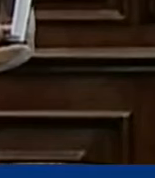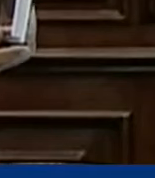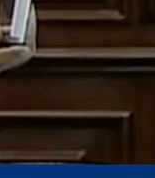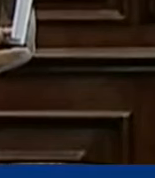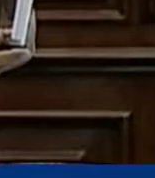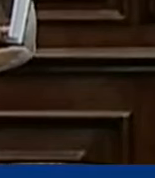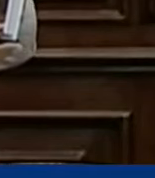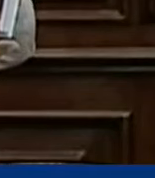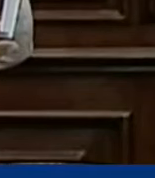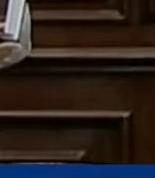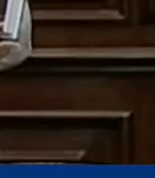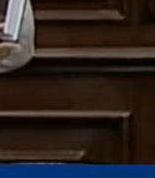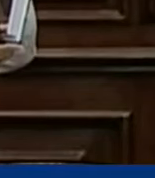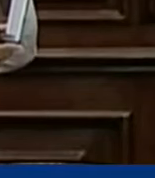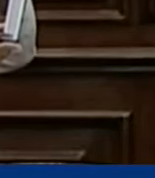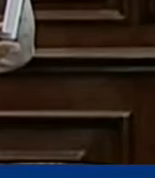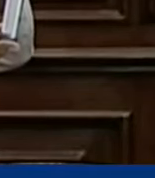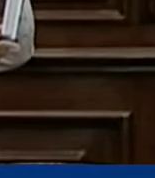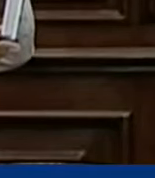Aquí estaba empezando 2013.